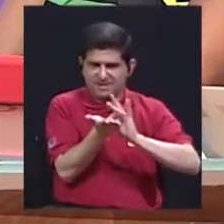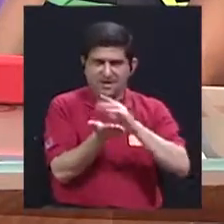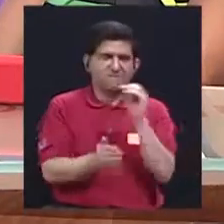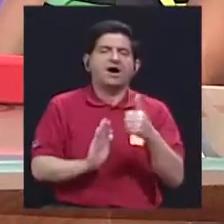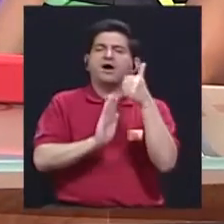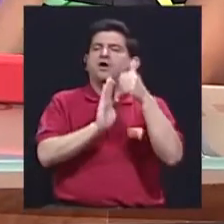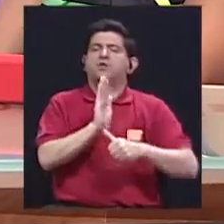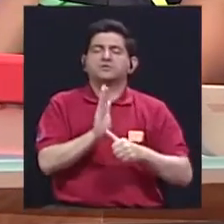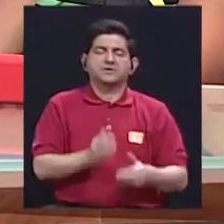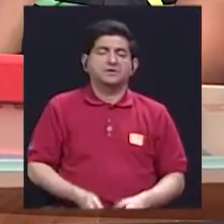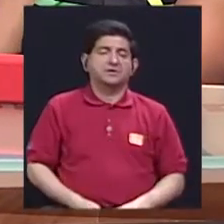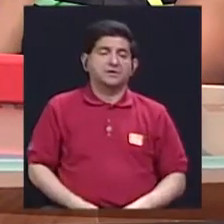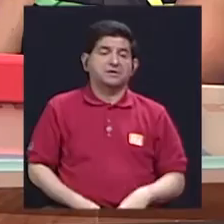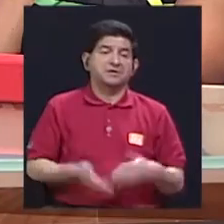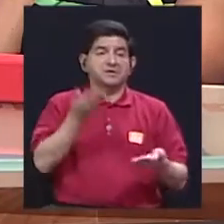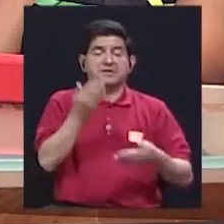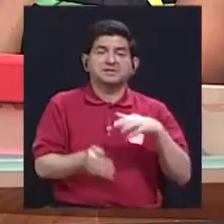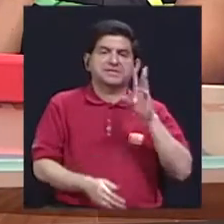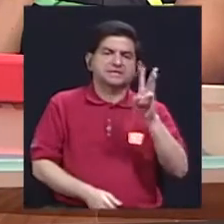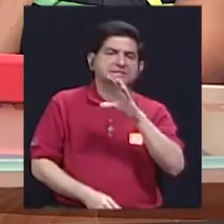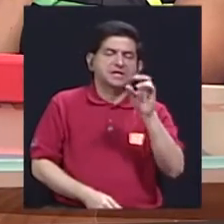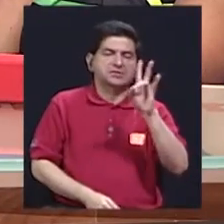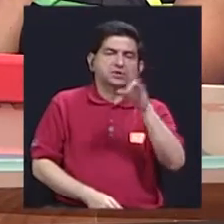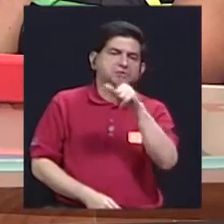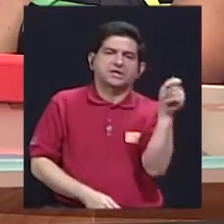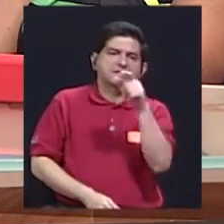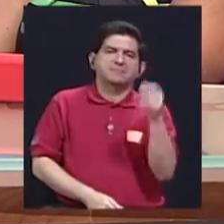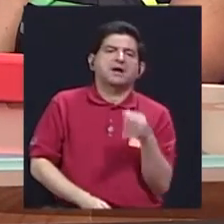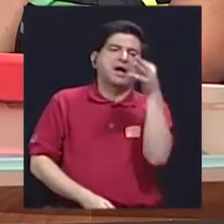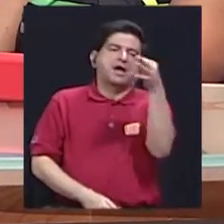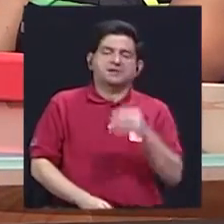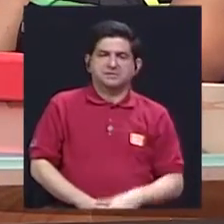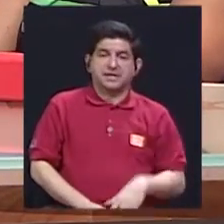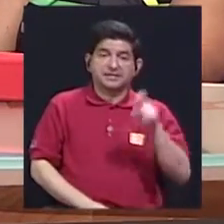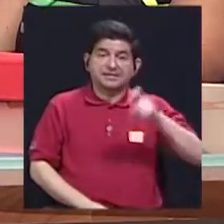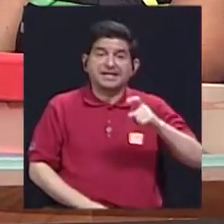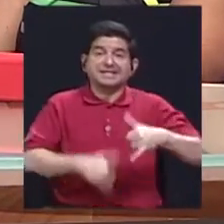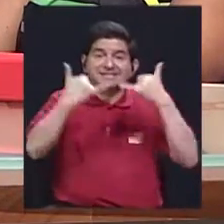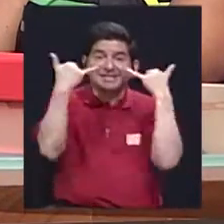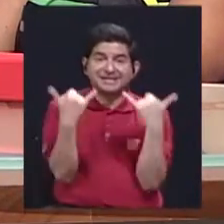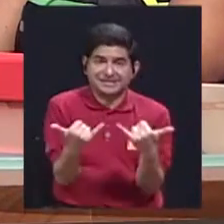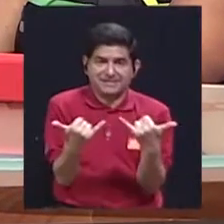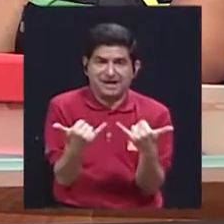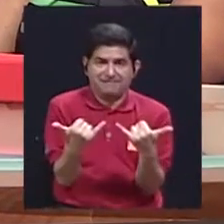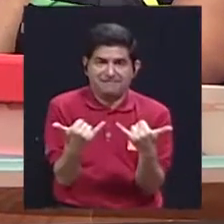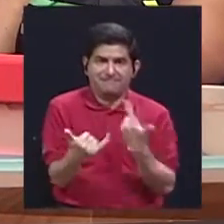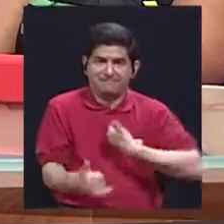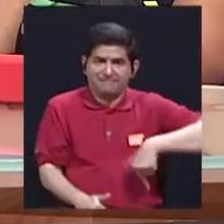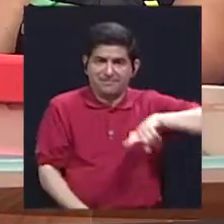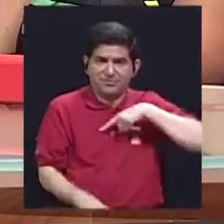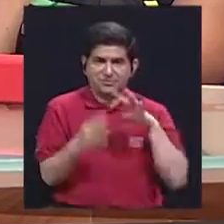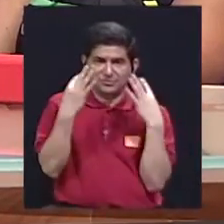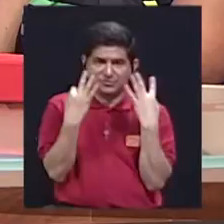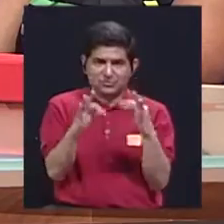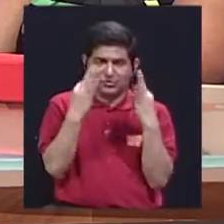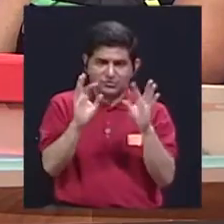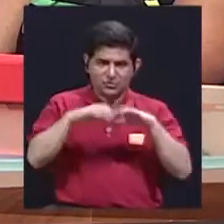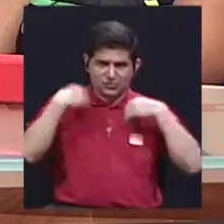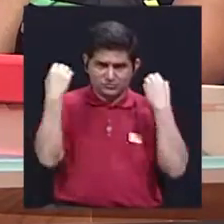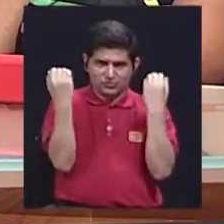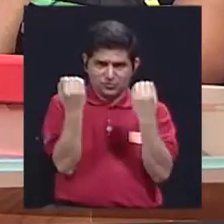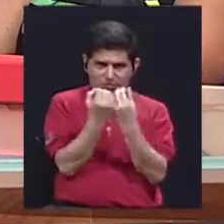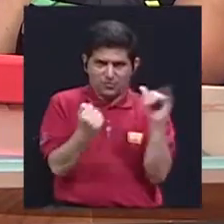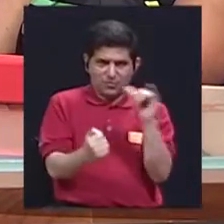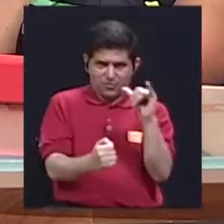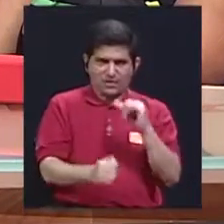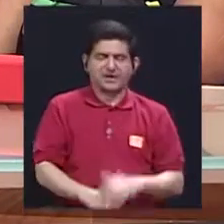la operación se la dieron para dentro de seis o siete meses y lo amerita que se haya de nosotros hemos tratado como organizaciones